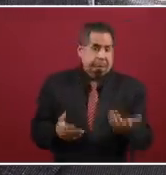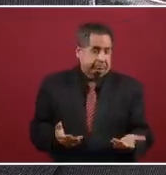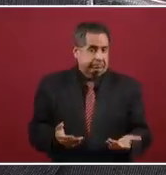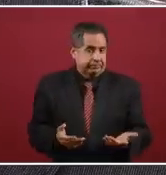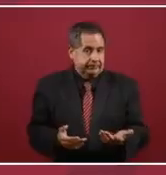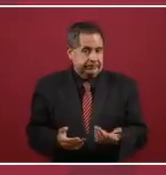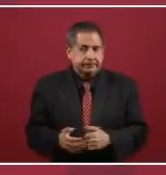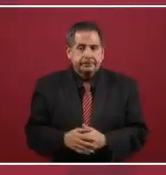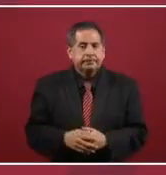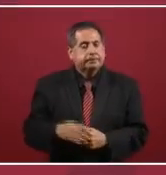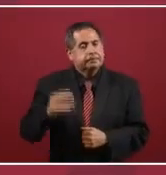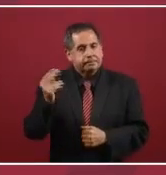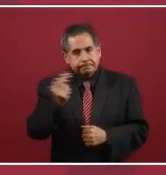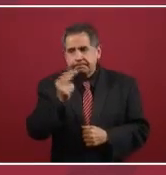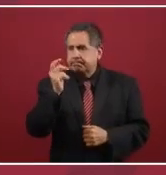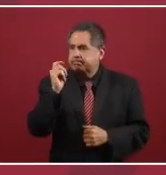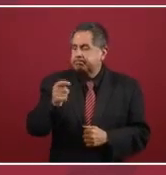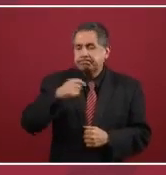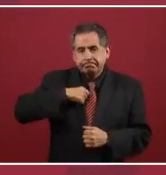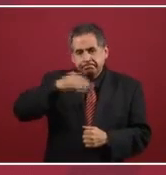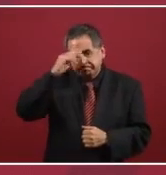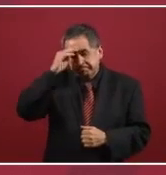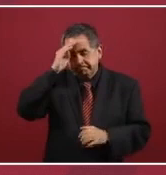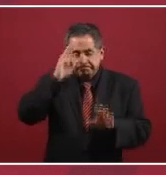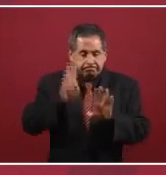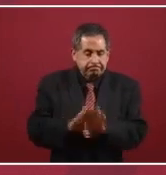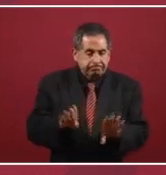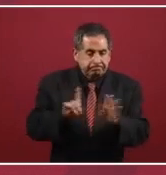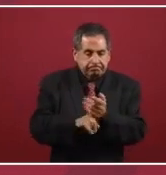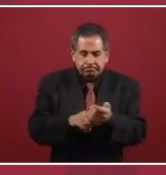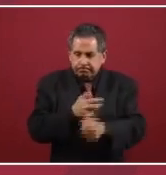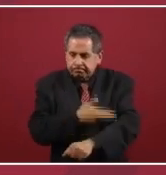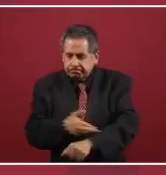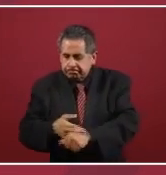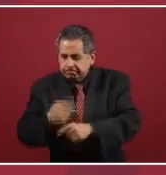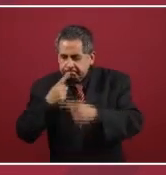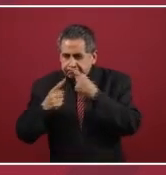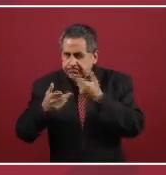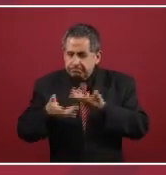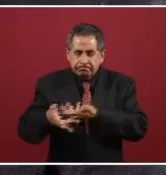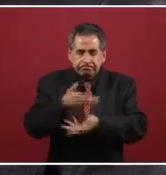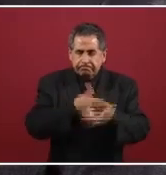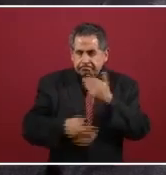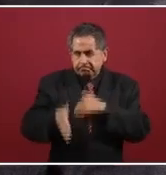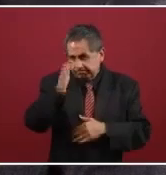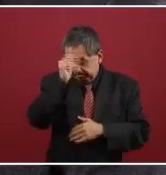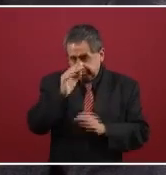Se tiene que buscar el arreglo, la conciliación,